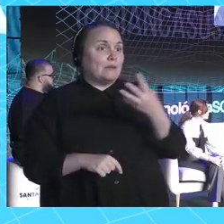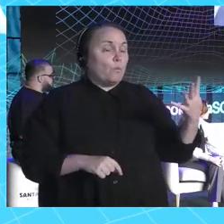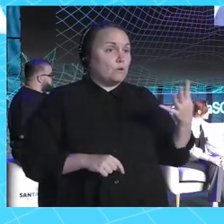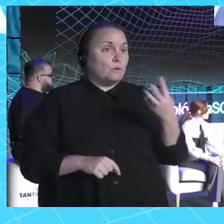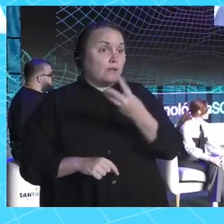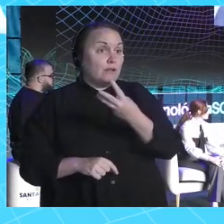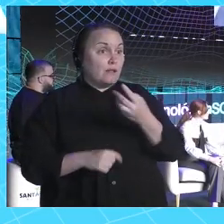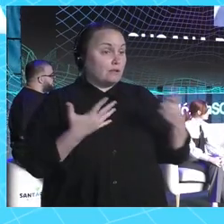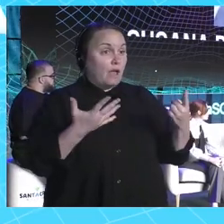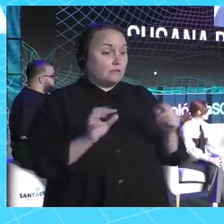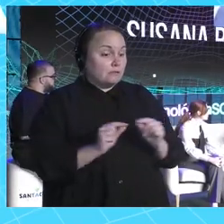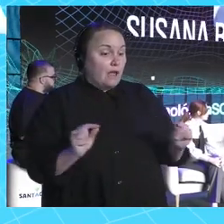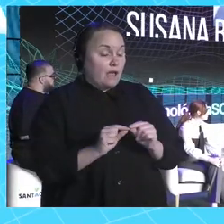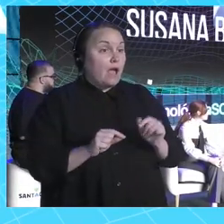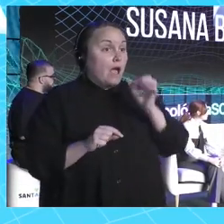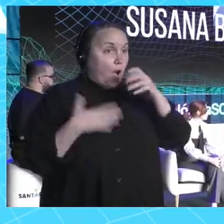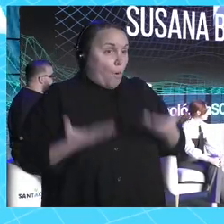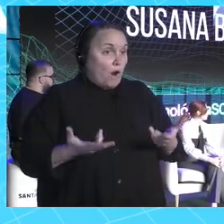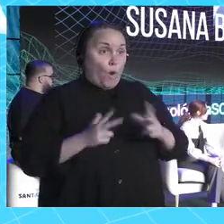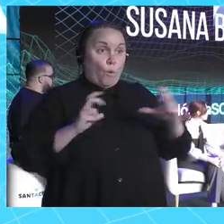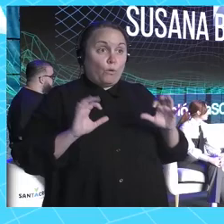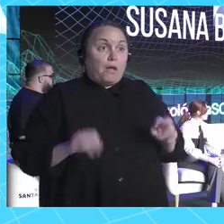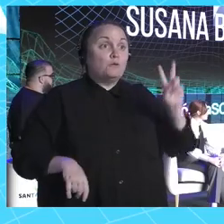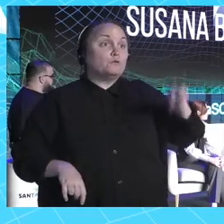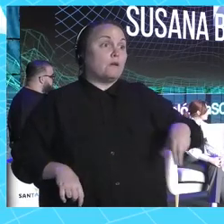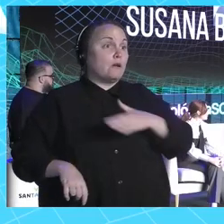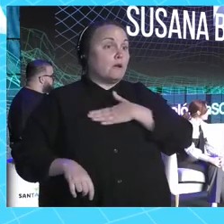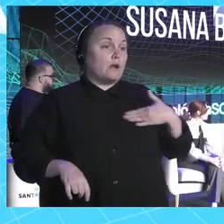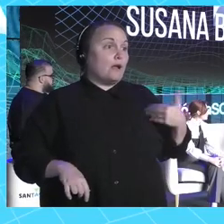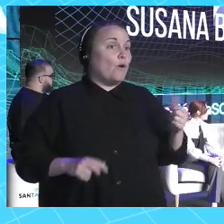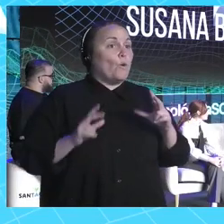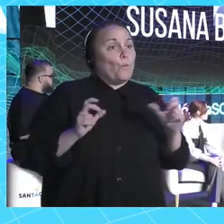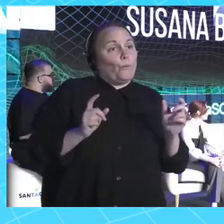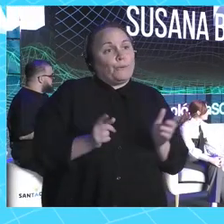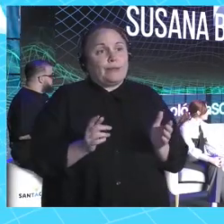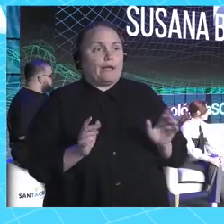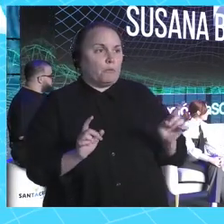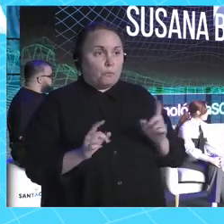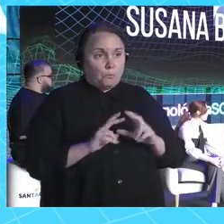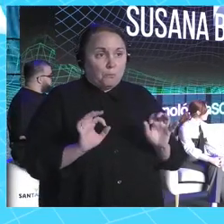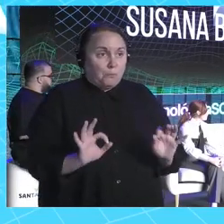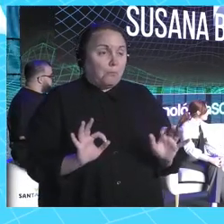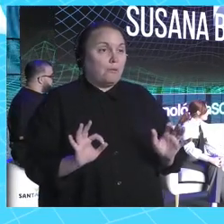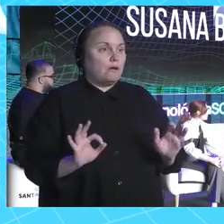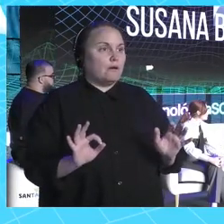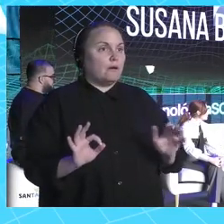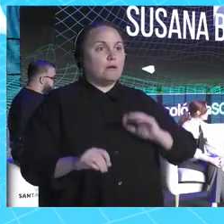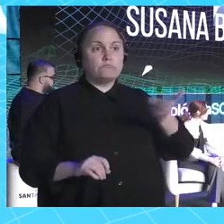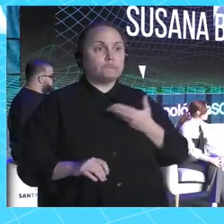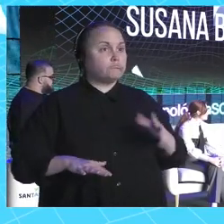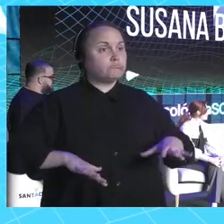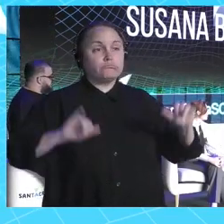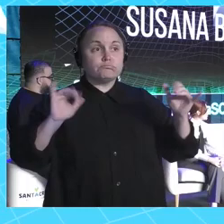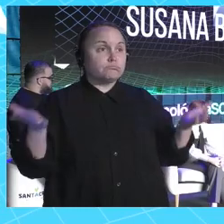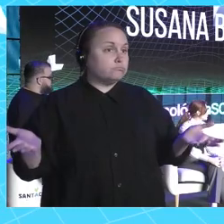y a día de hoy que soy gorda porque lo quieren llamar así gordita o como lo quieras llamar no me afecta o